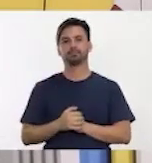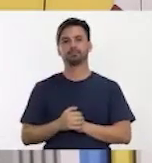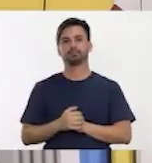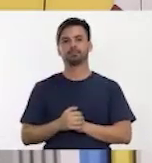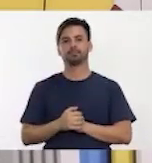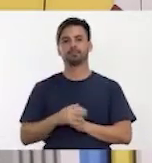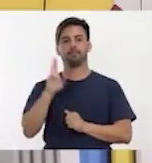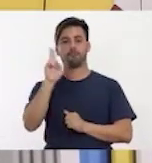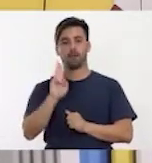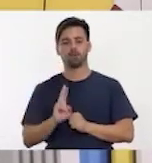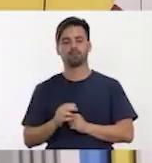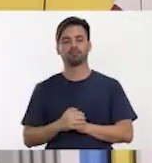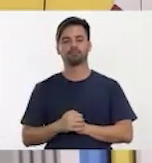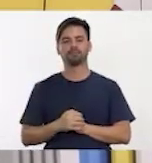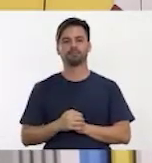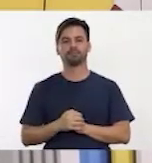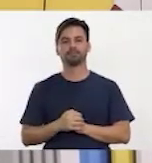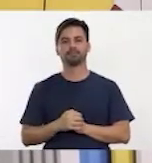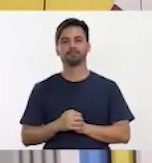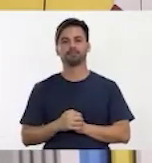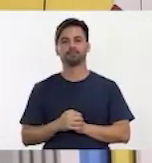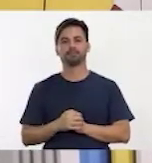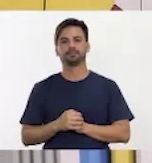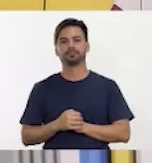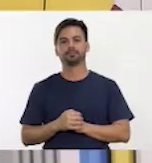de facultad. En este caso,